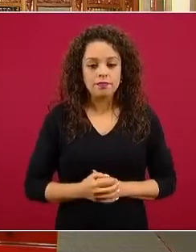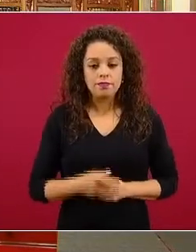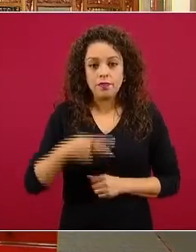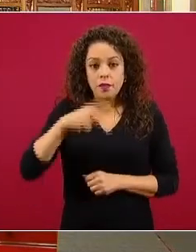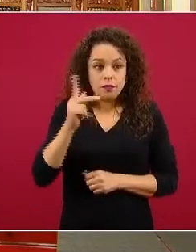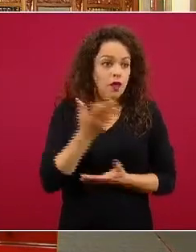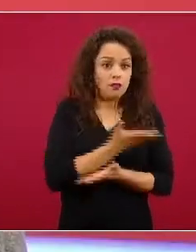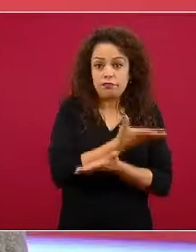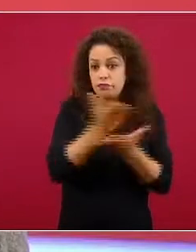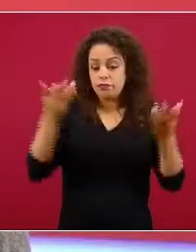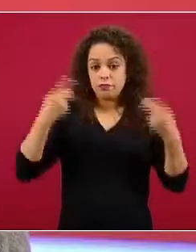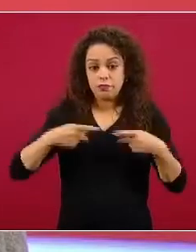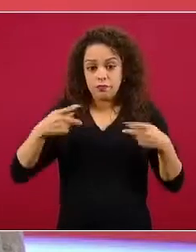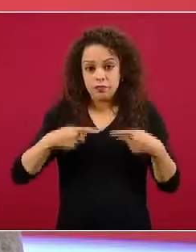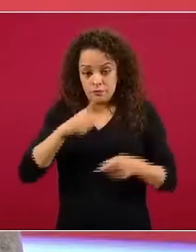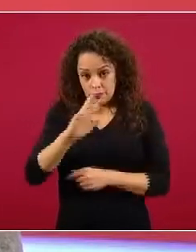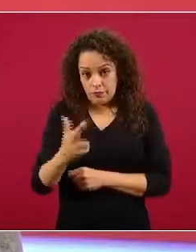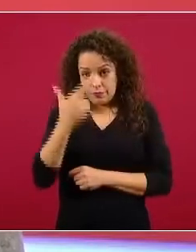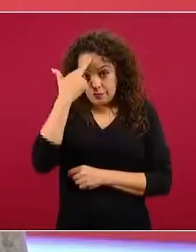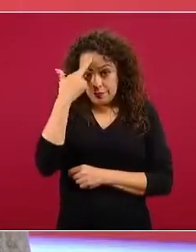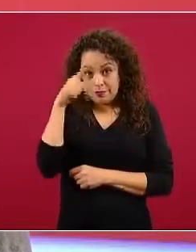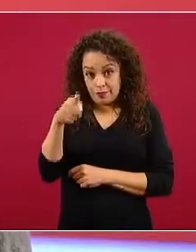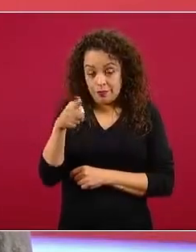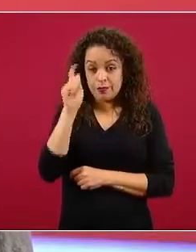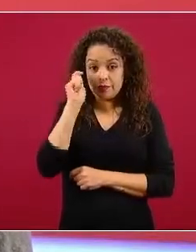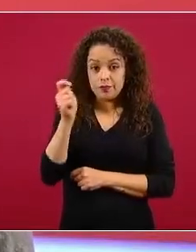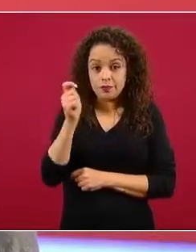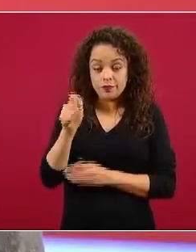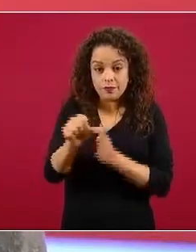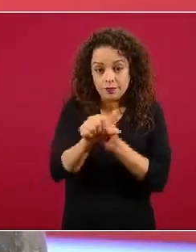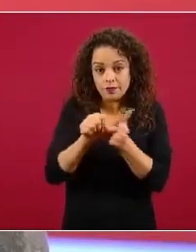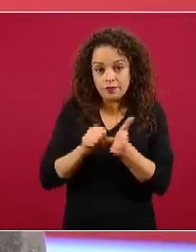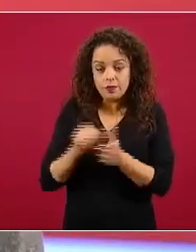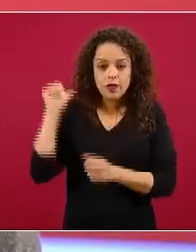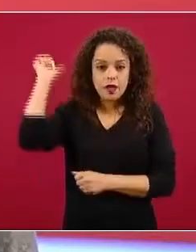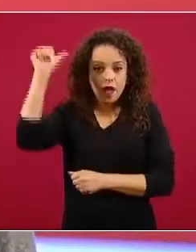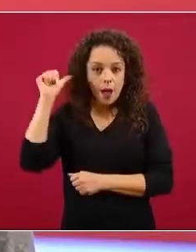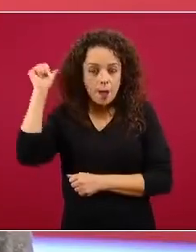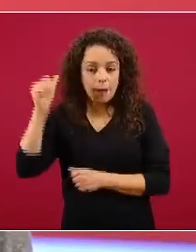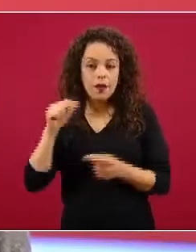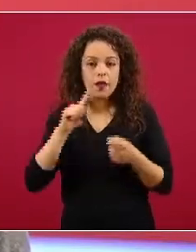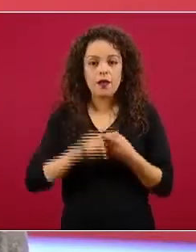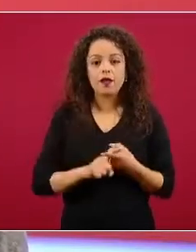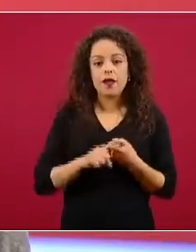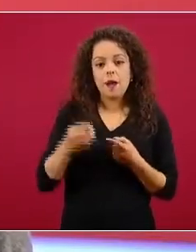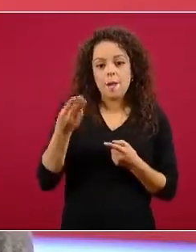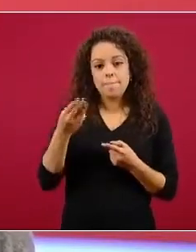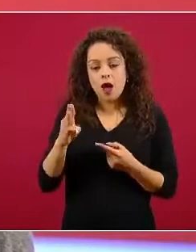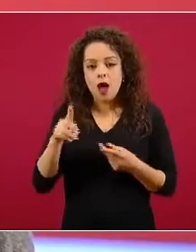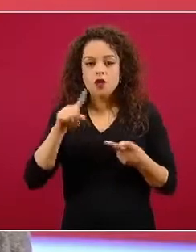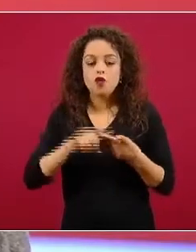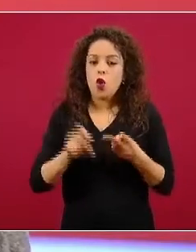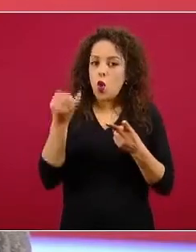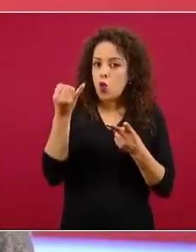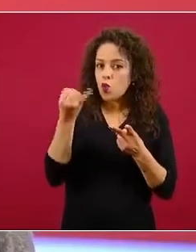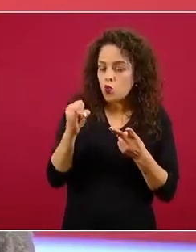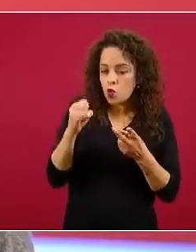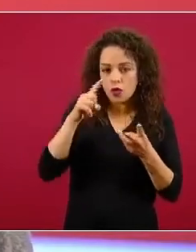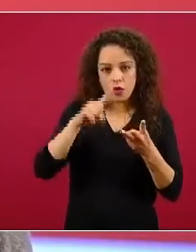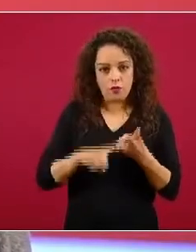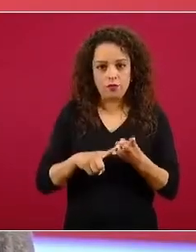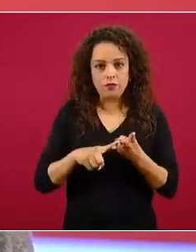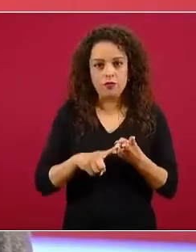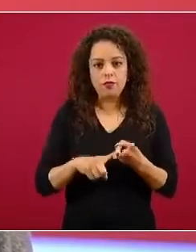ustedes allá, cuando en los meses de abril, mayo, junio, hacíamos referencia a las